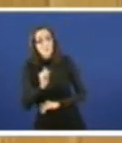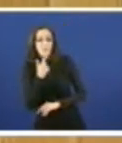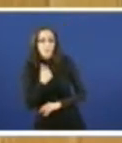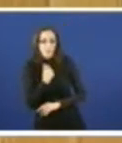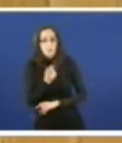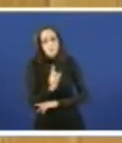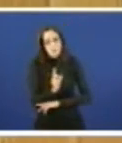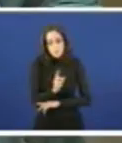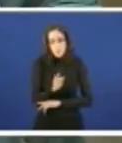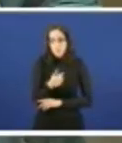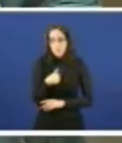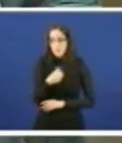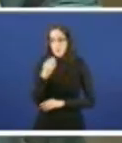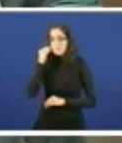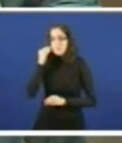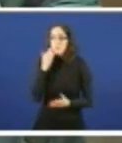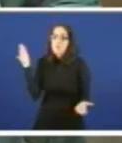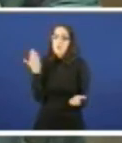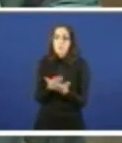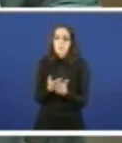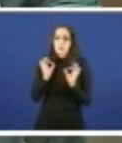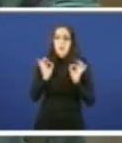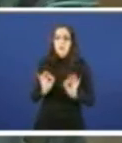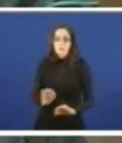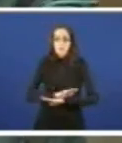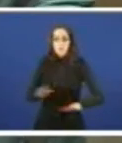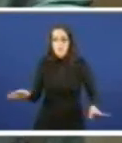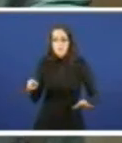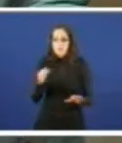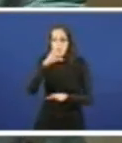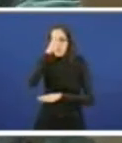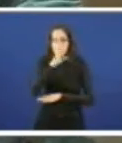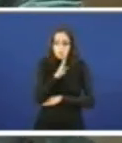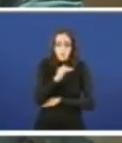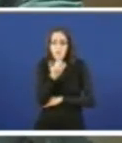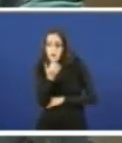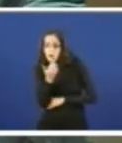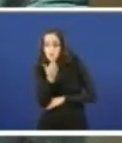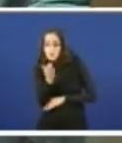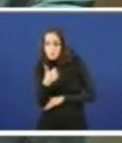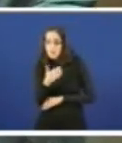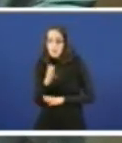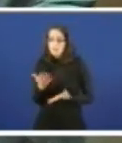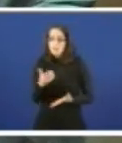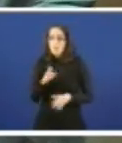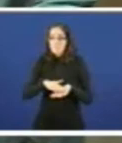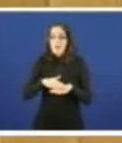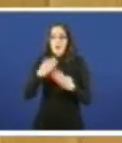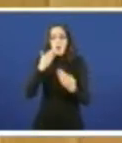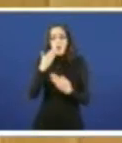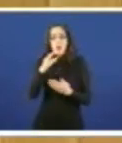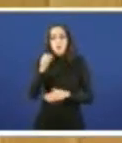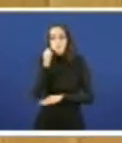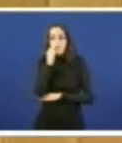proposta e que non haxa outras pretensións detrás. Desde logo, para honrar a Rosalía, nosoutros estamos